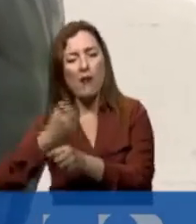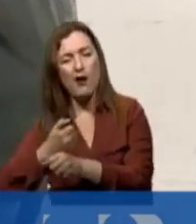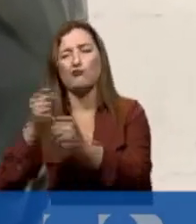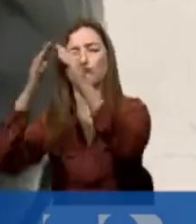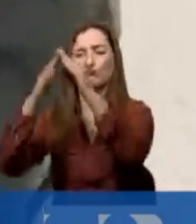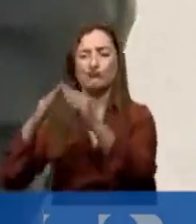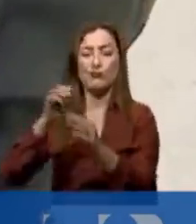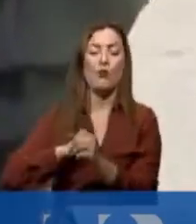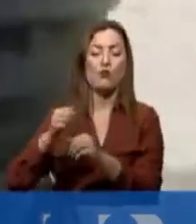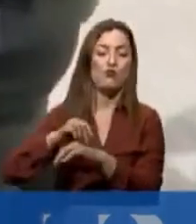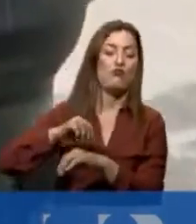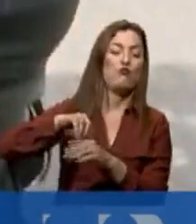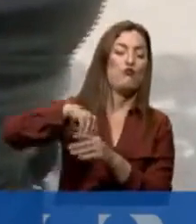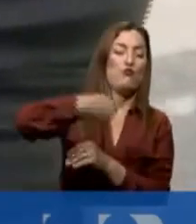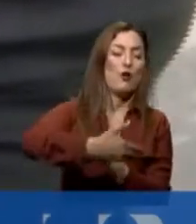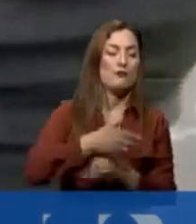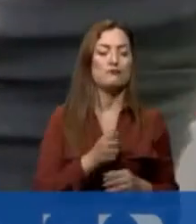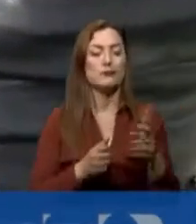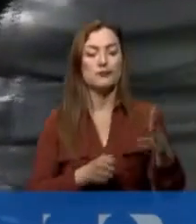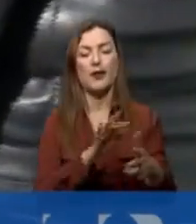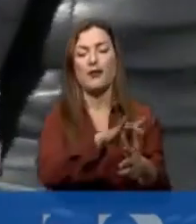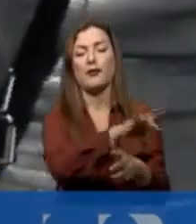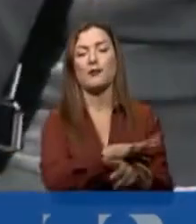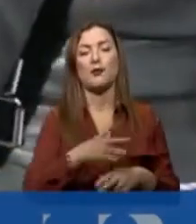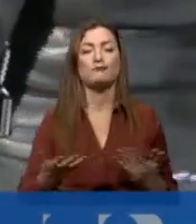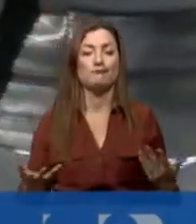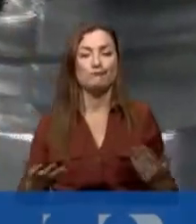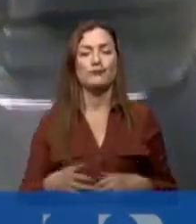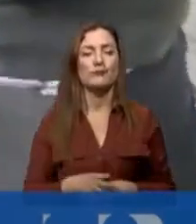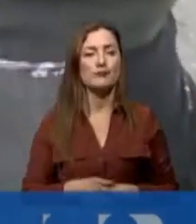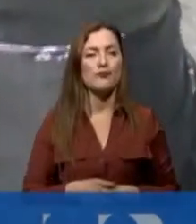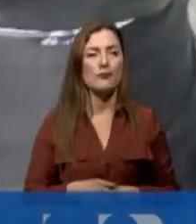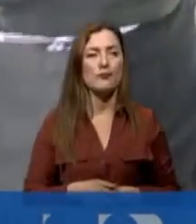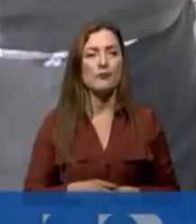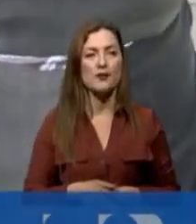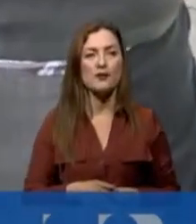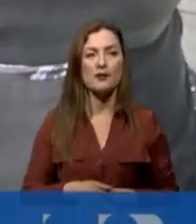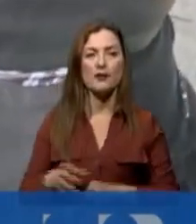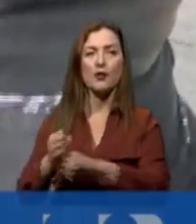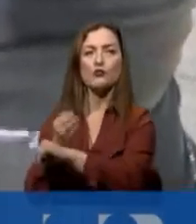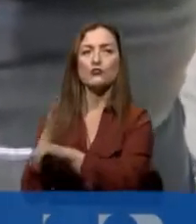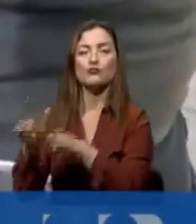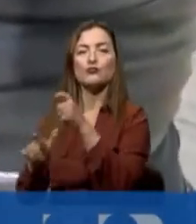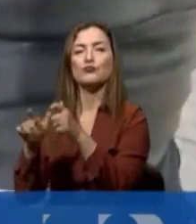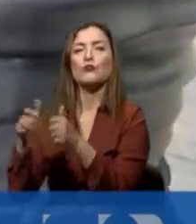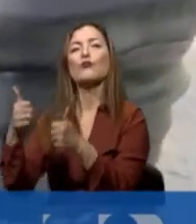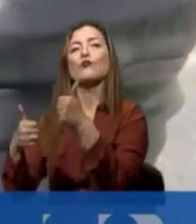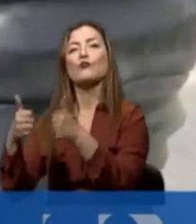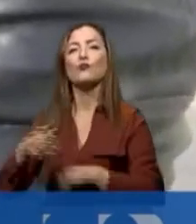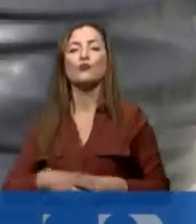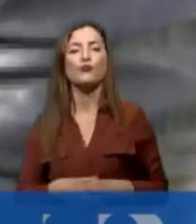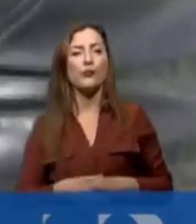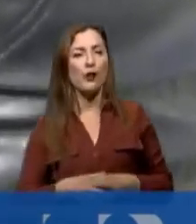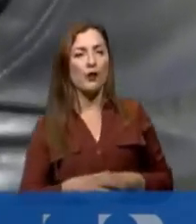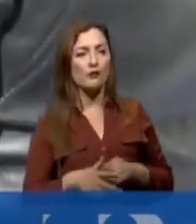alejados a las casas o que son abandonados. En este caso, ¿cuáles serían las recomendaciones a la gente? Nosotros a la gente recomendamos que